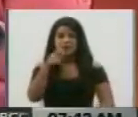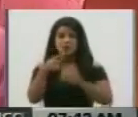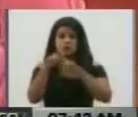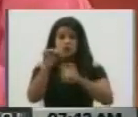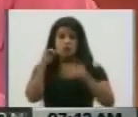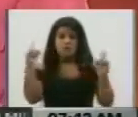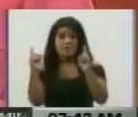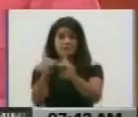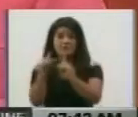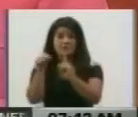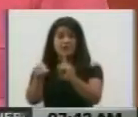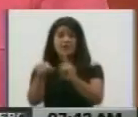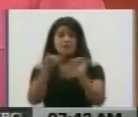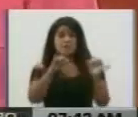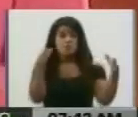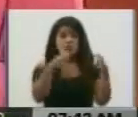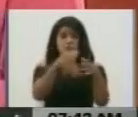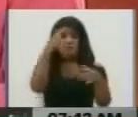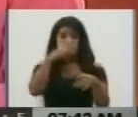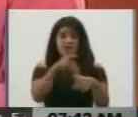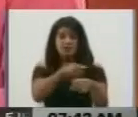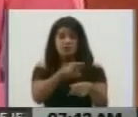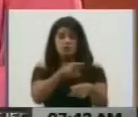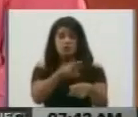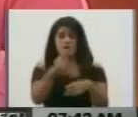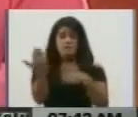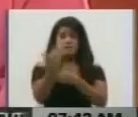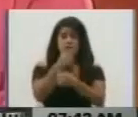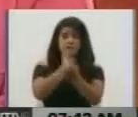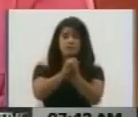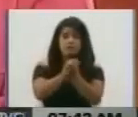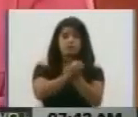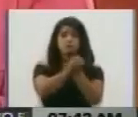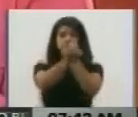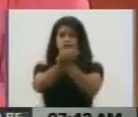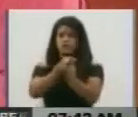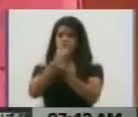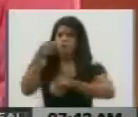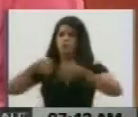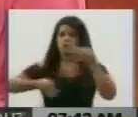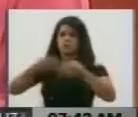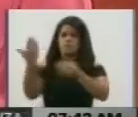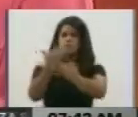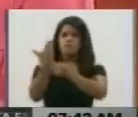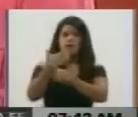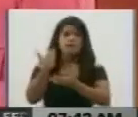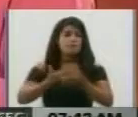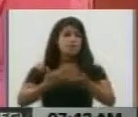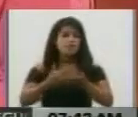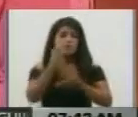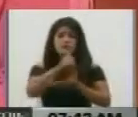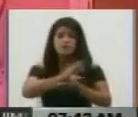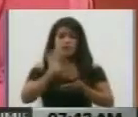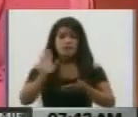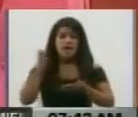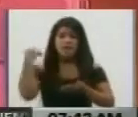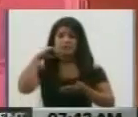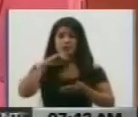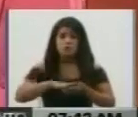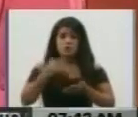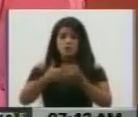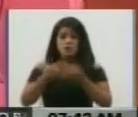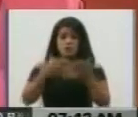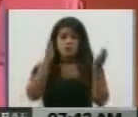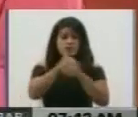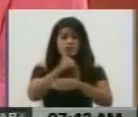misma dictadura militar la capturó y la juzgó sin pruebas. en su momento nunca